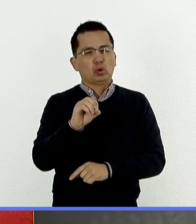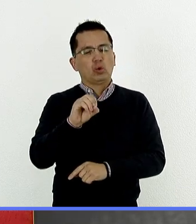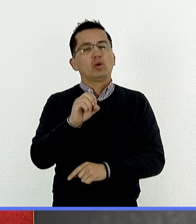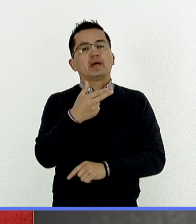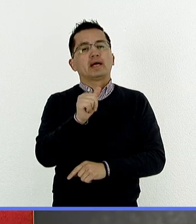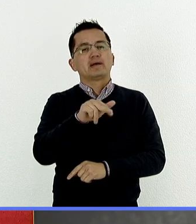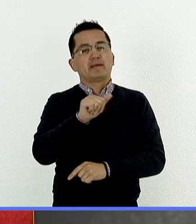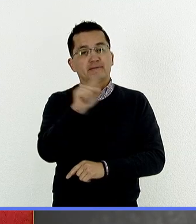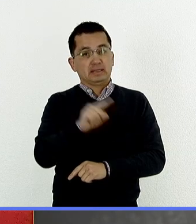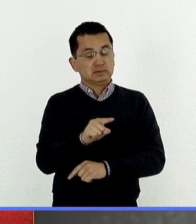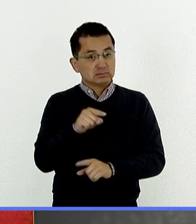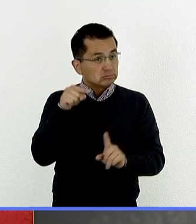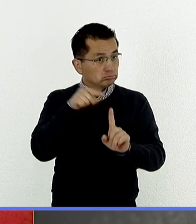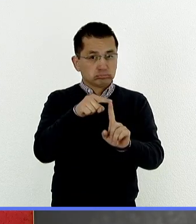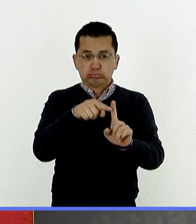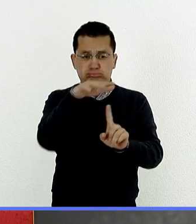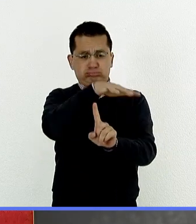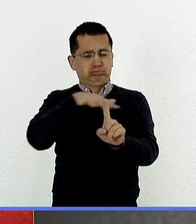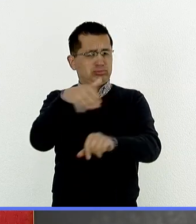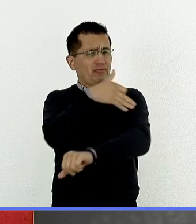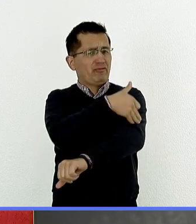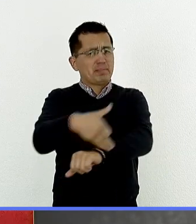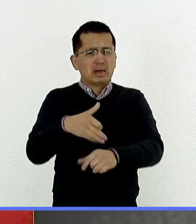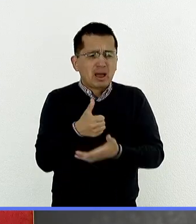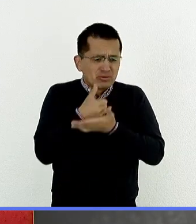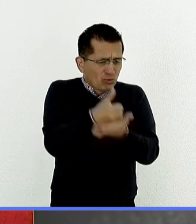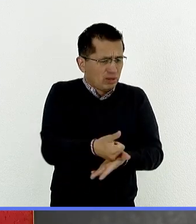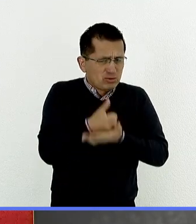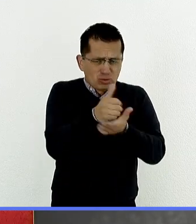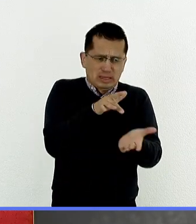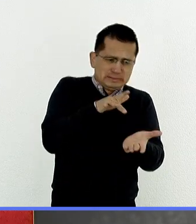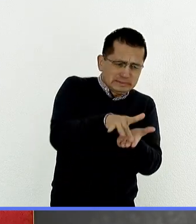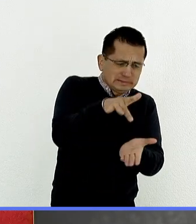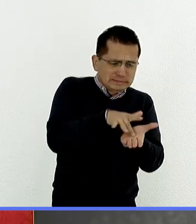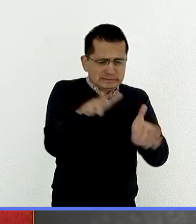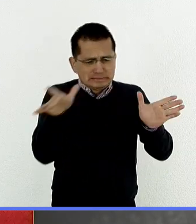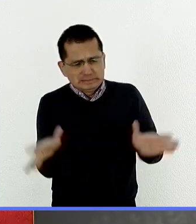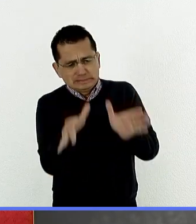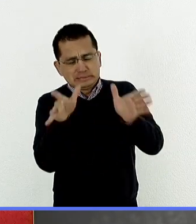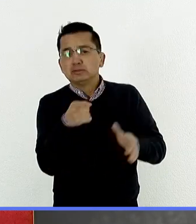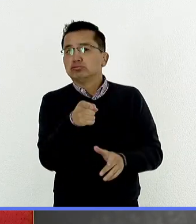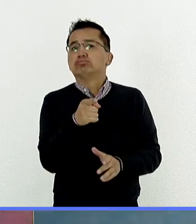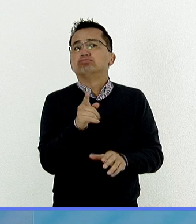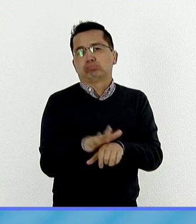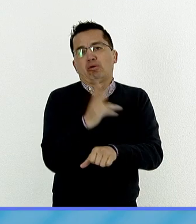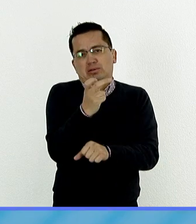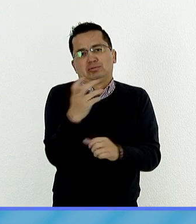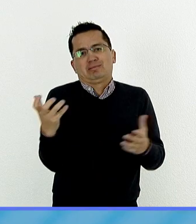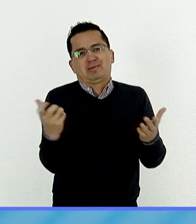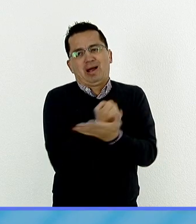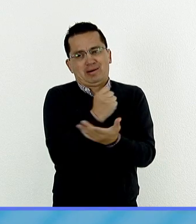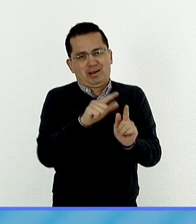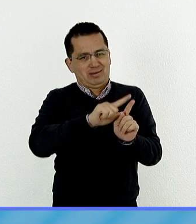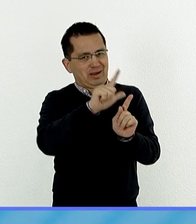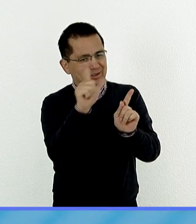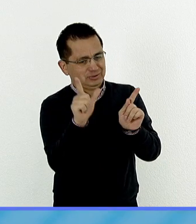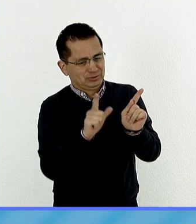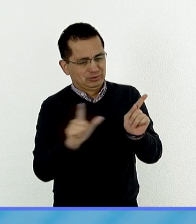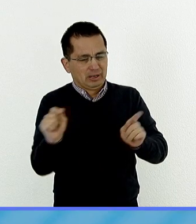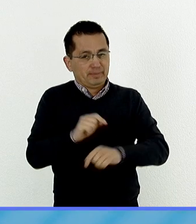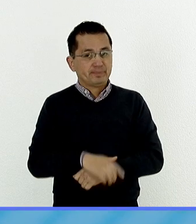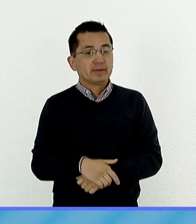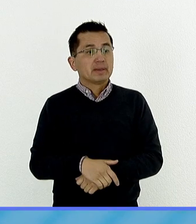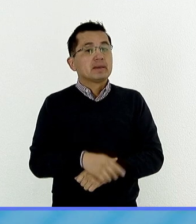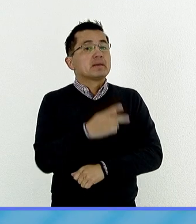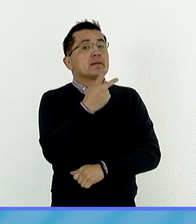realmente muy importante para que el ganar el premio nacional pero muy importante también en lo que vimos el año pasado